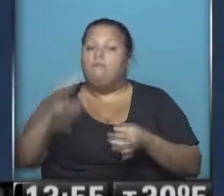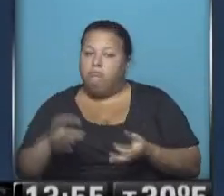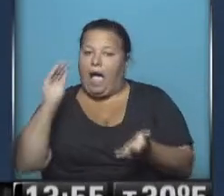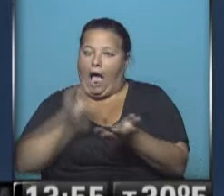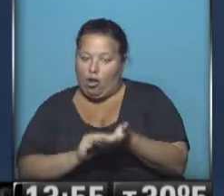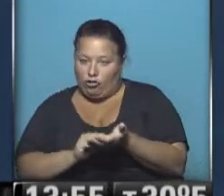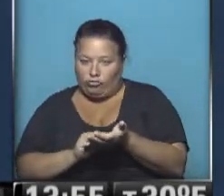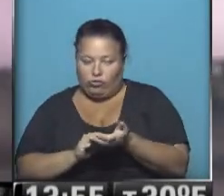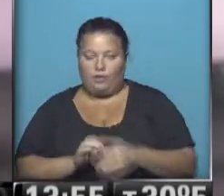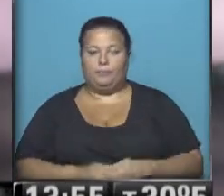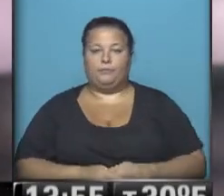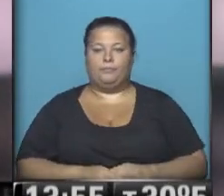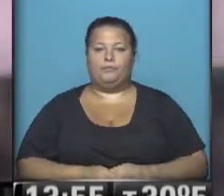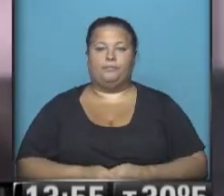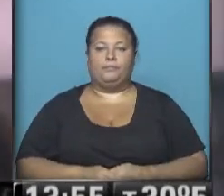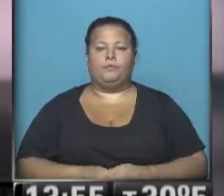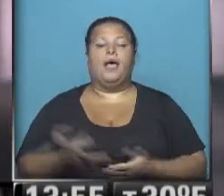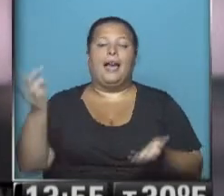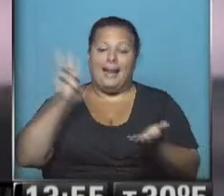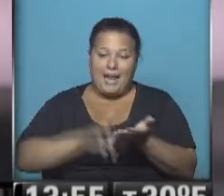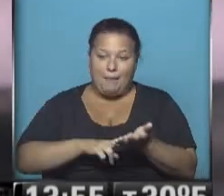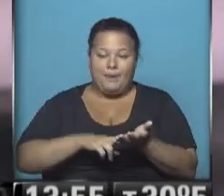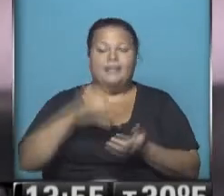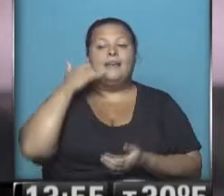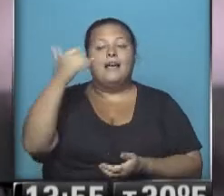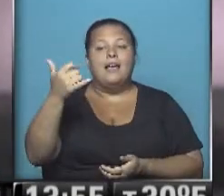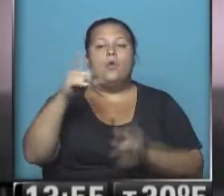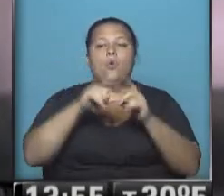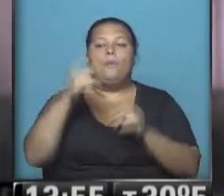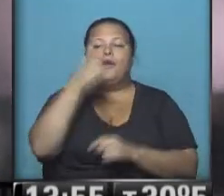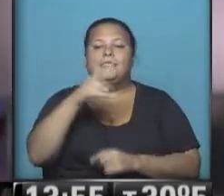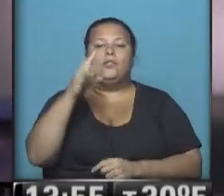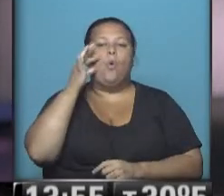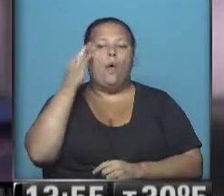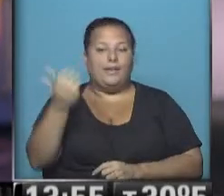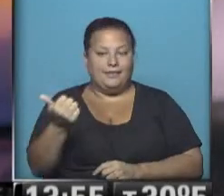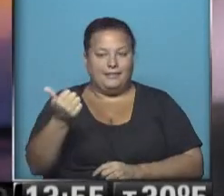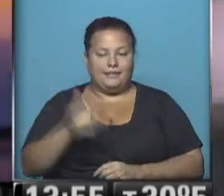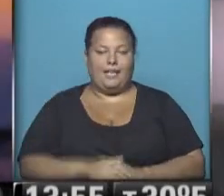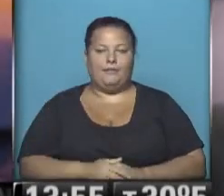inscripción lo reiteramos el número al al que hay que llamar es el 146 cambiamos